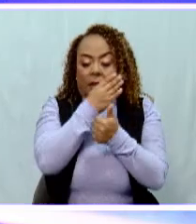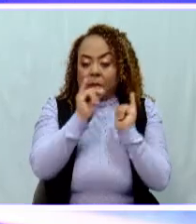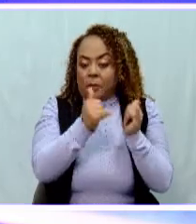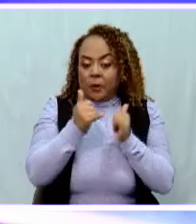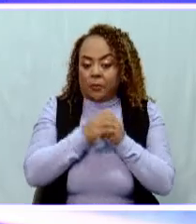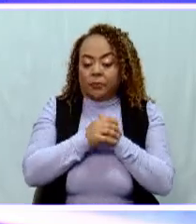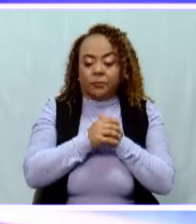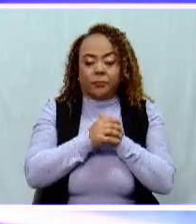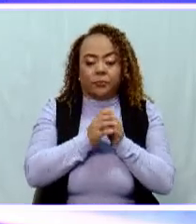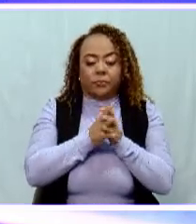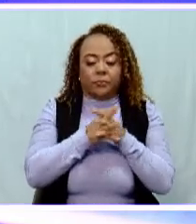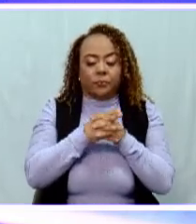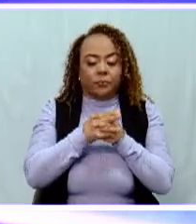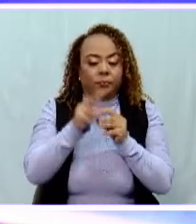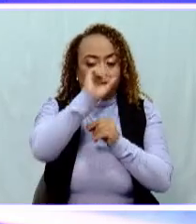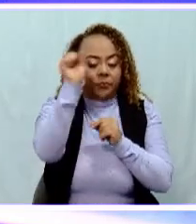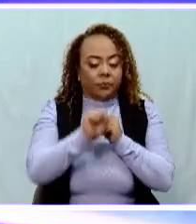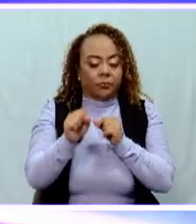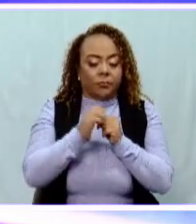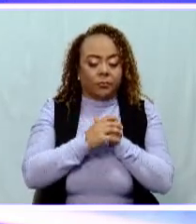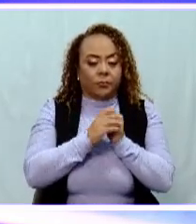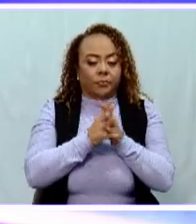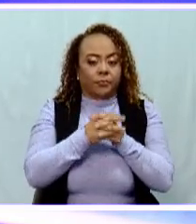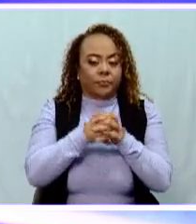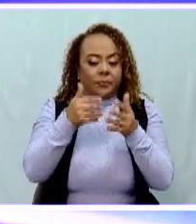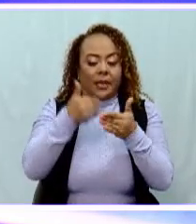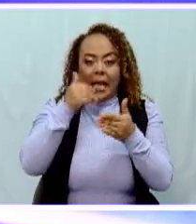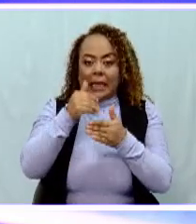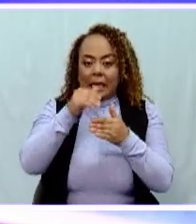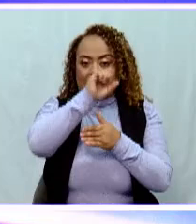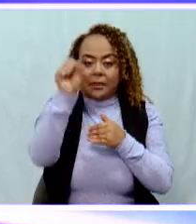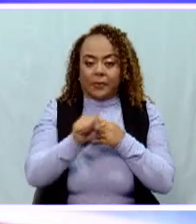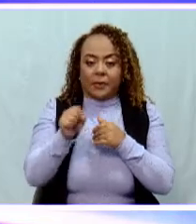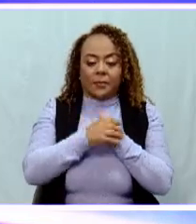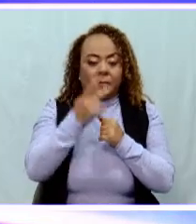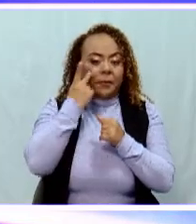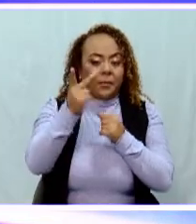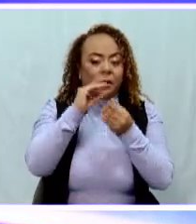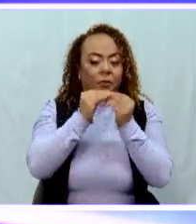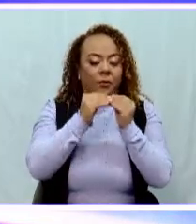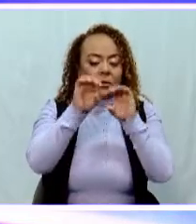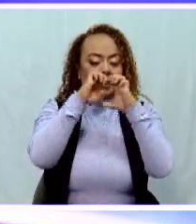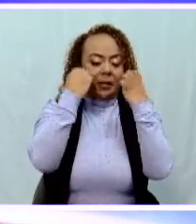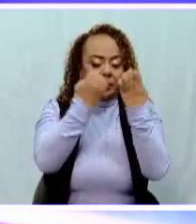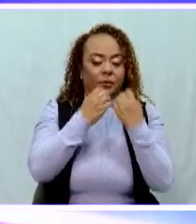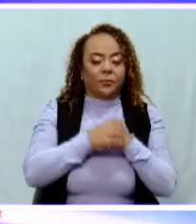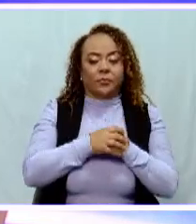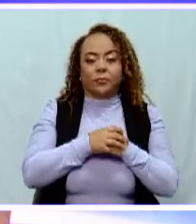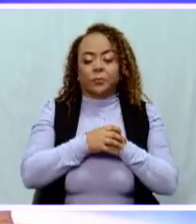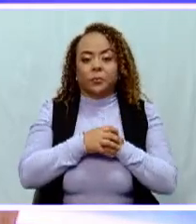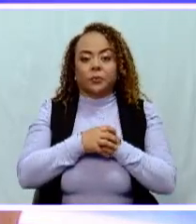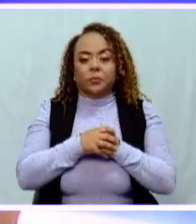jugando Saprissa antes de ir a lo de Saprissa vean los números de los equipos